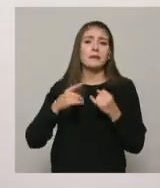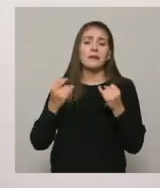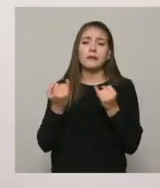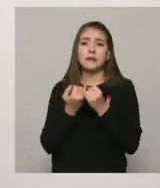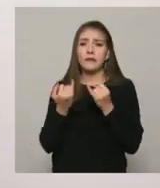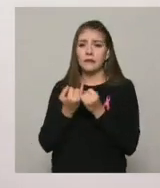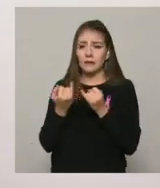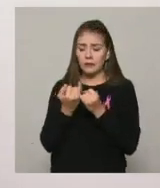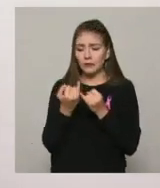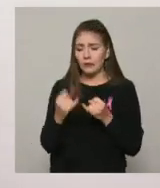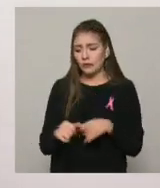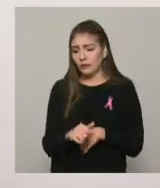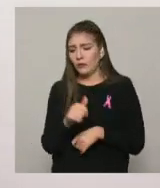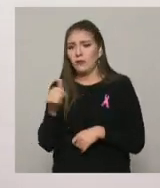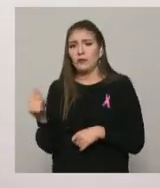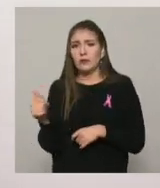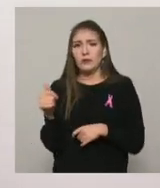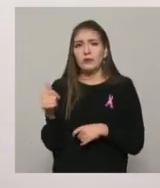por otro lado,